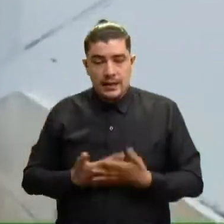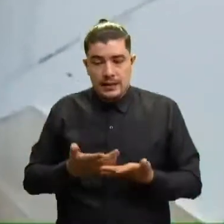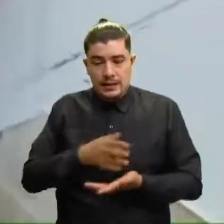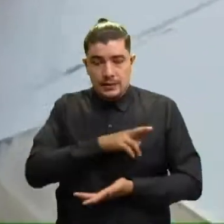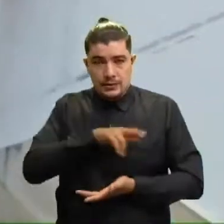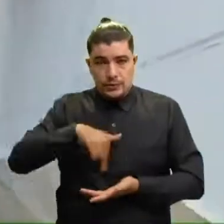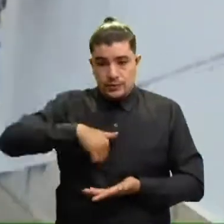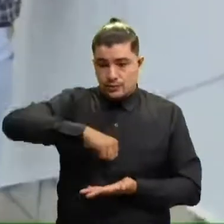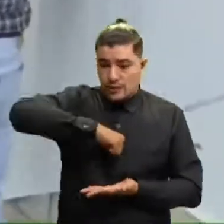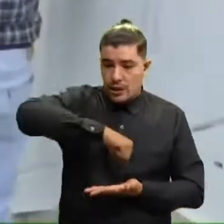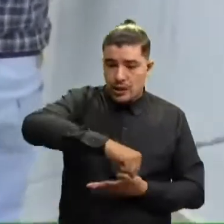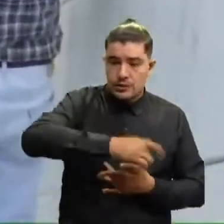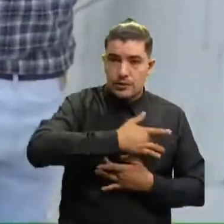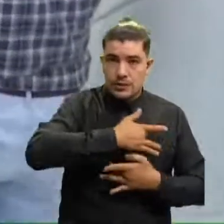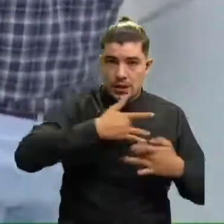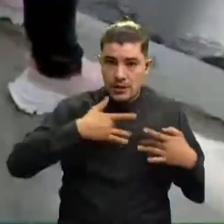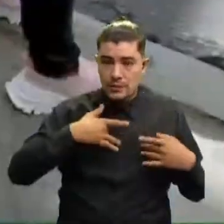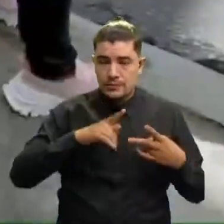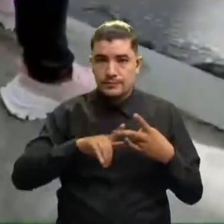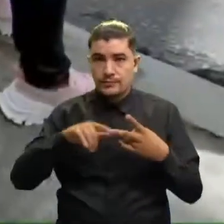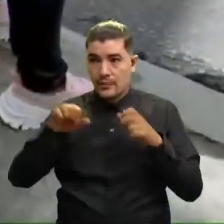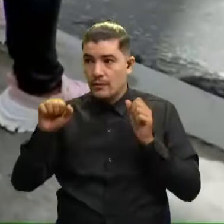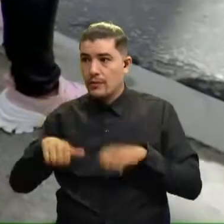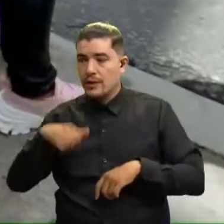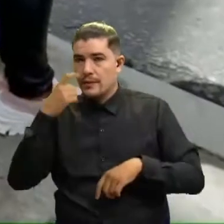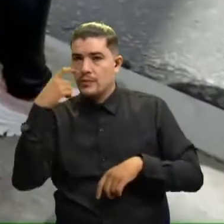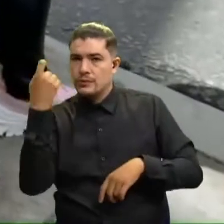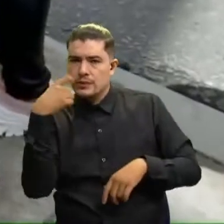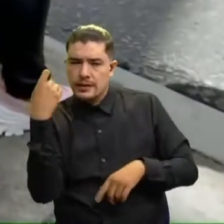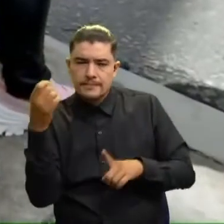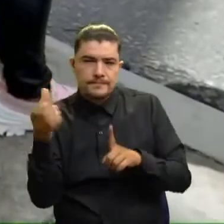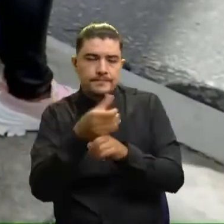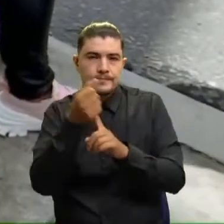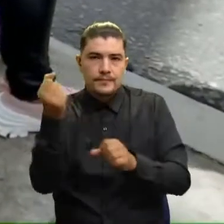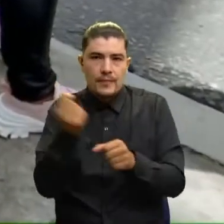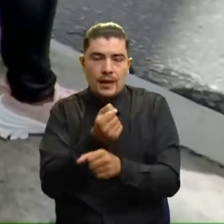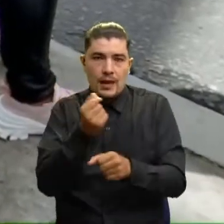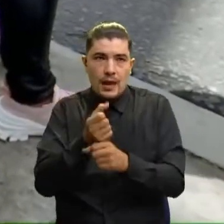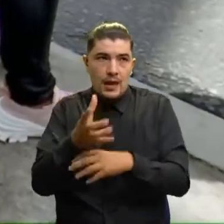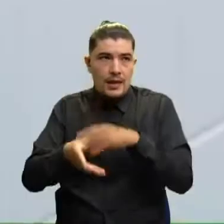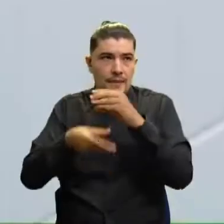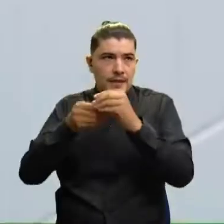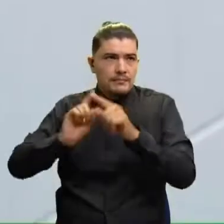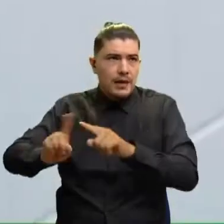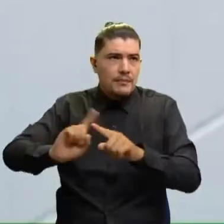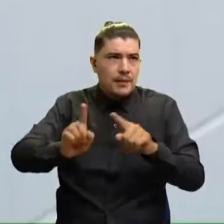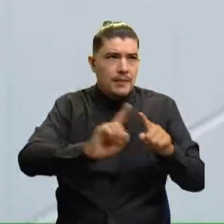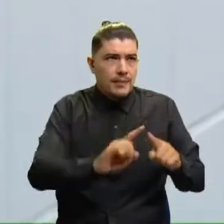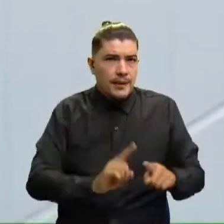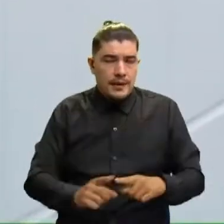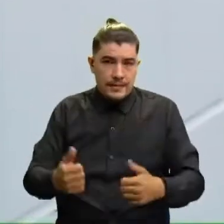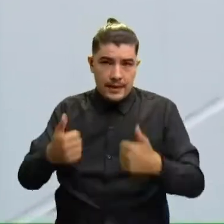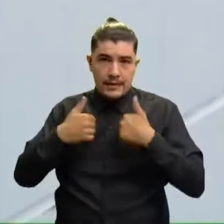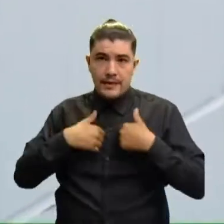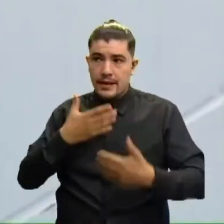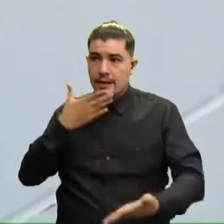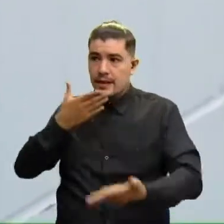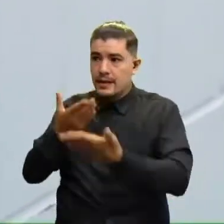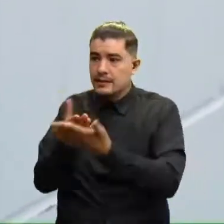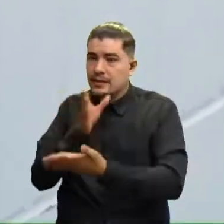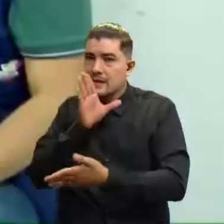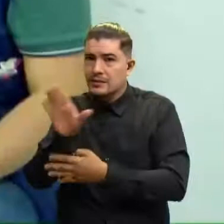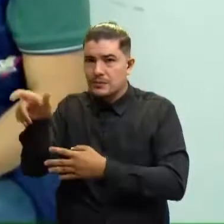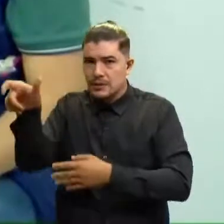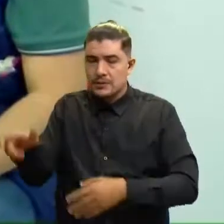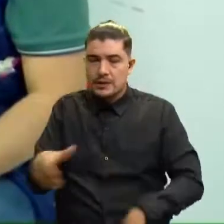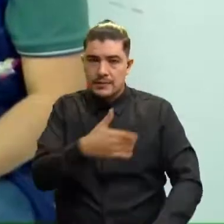salud, podemos conseguir trabajos y muchos beneficios que nos están prestando, pues gracias al presidente que nos está